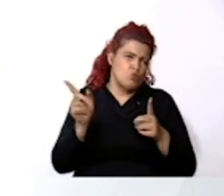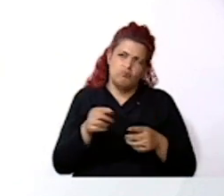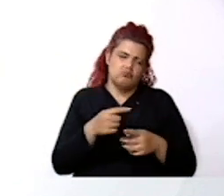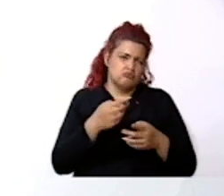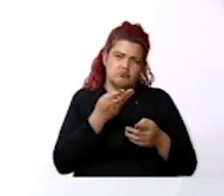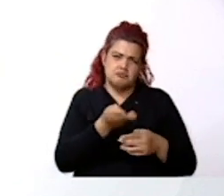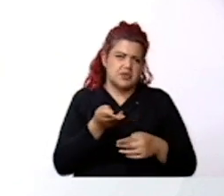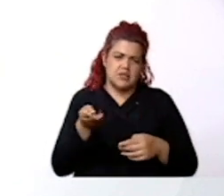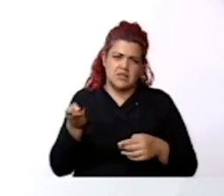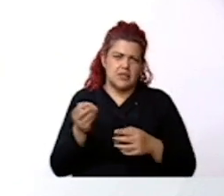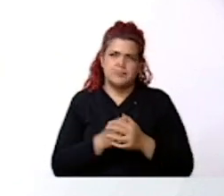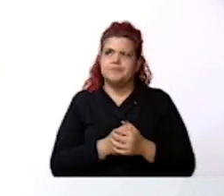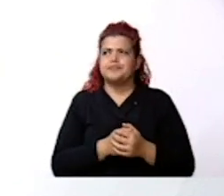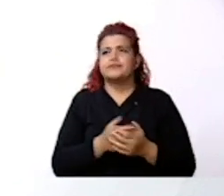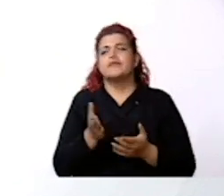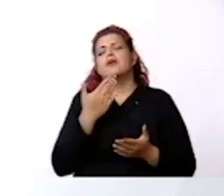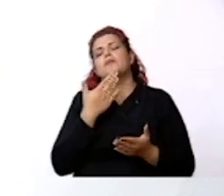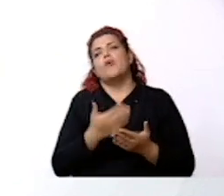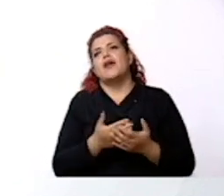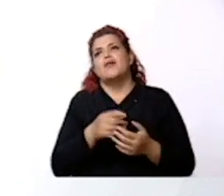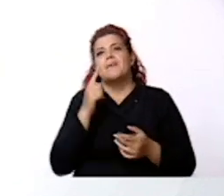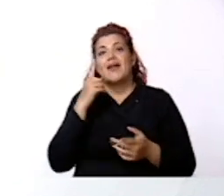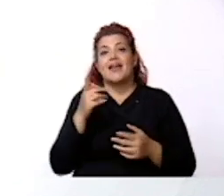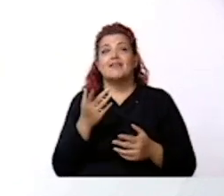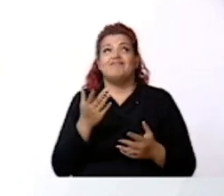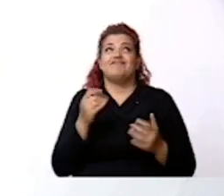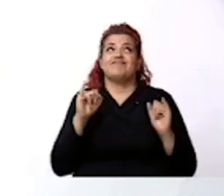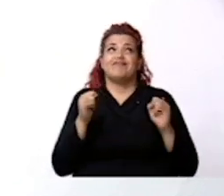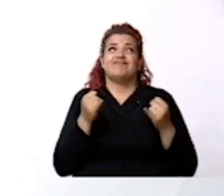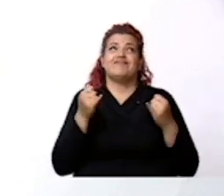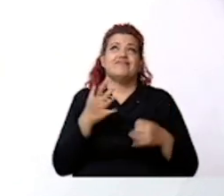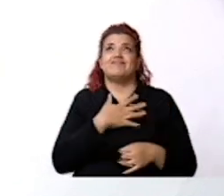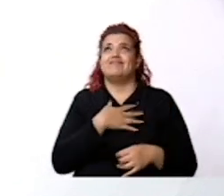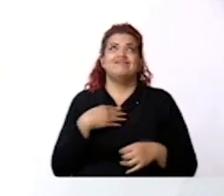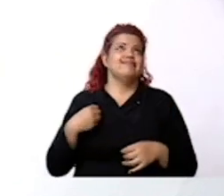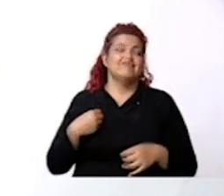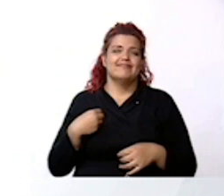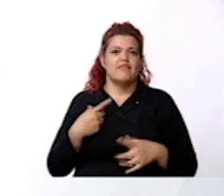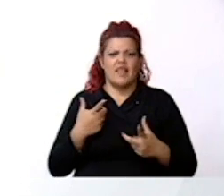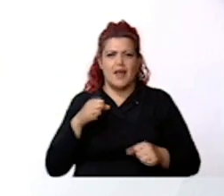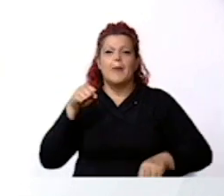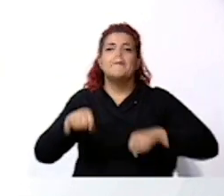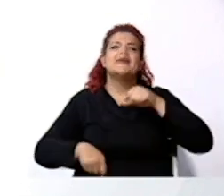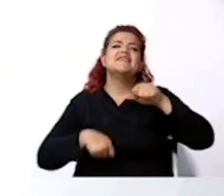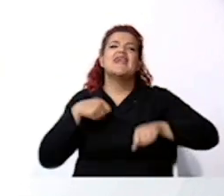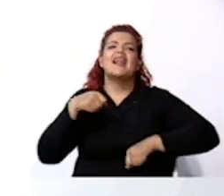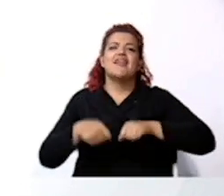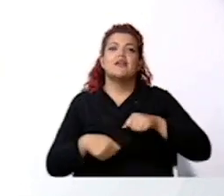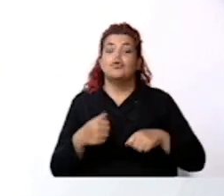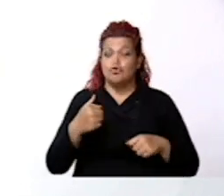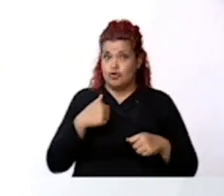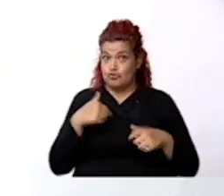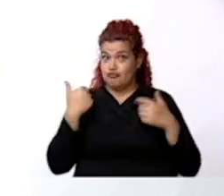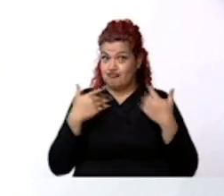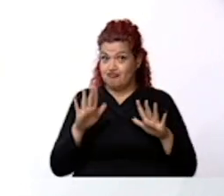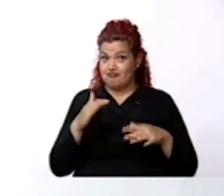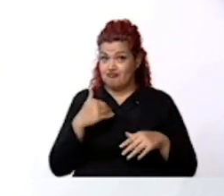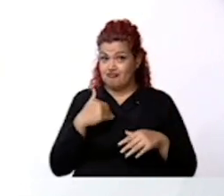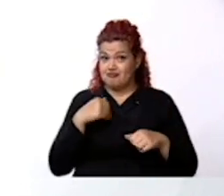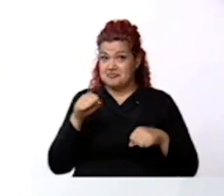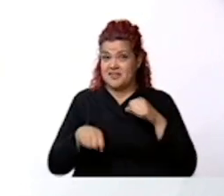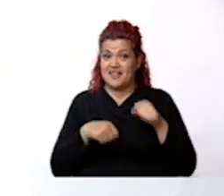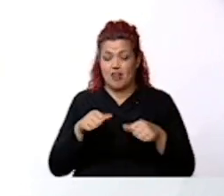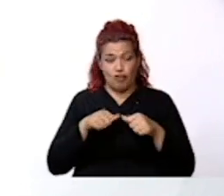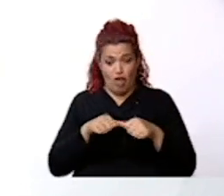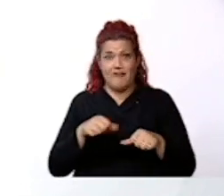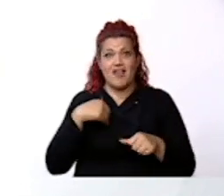material. Bueno, el juguete de los juguetes, la bicicleta. Yo tuve bicicleta, todavía